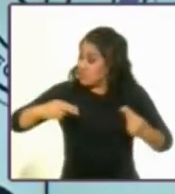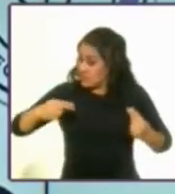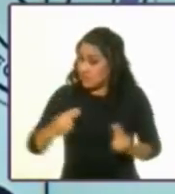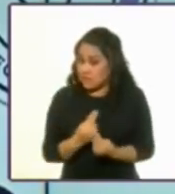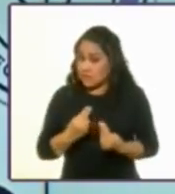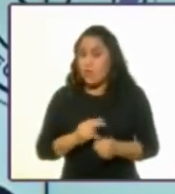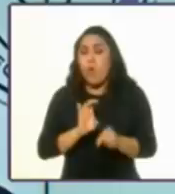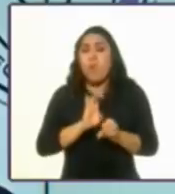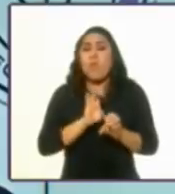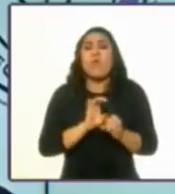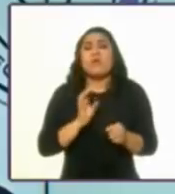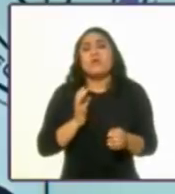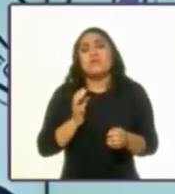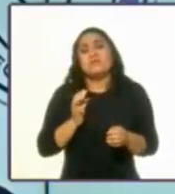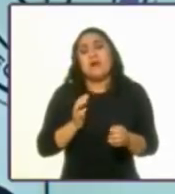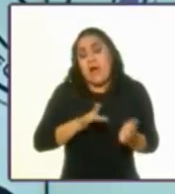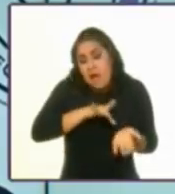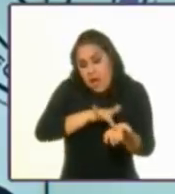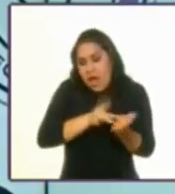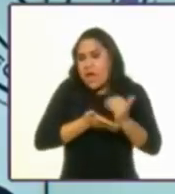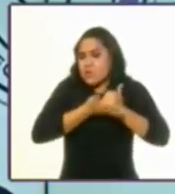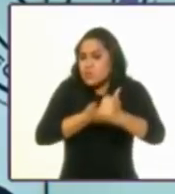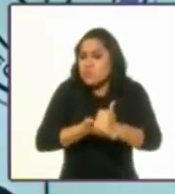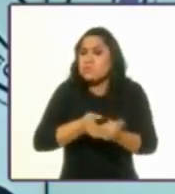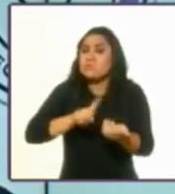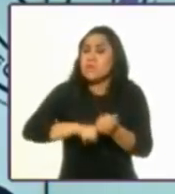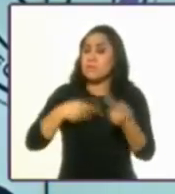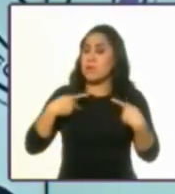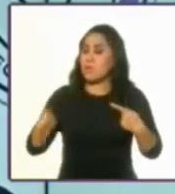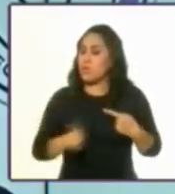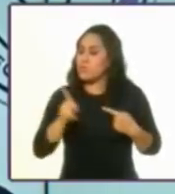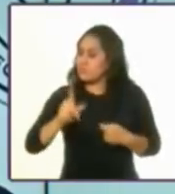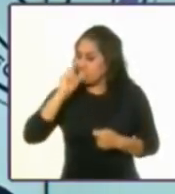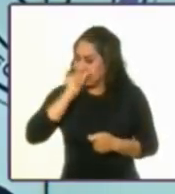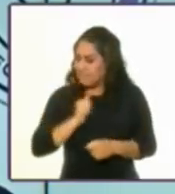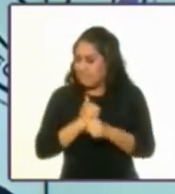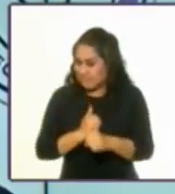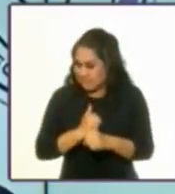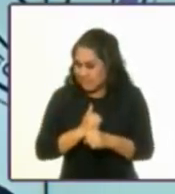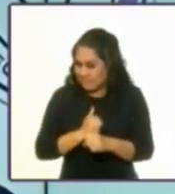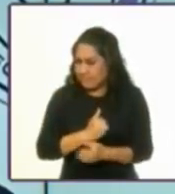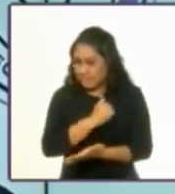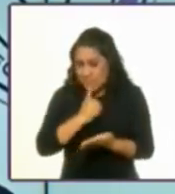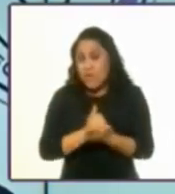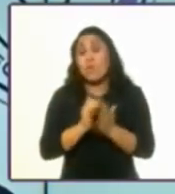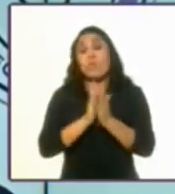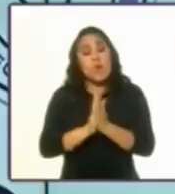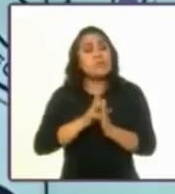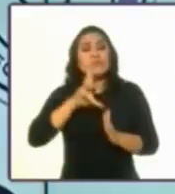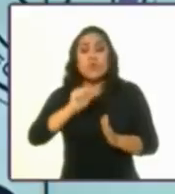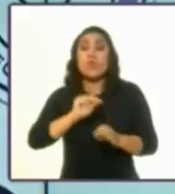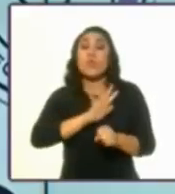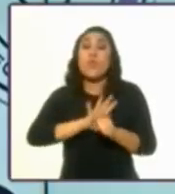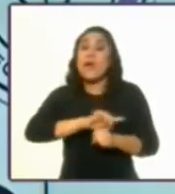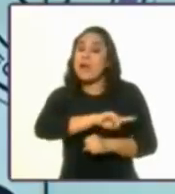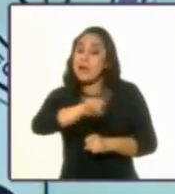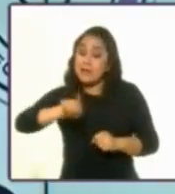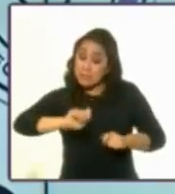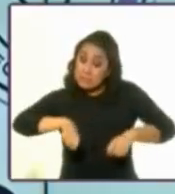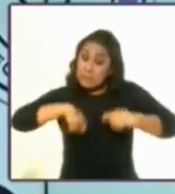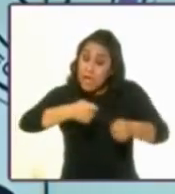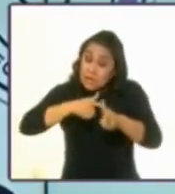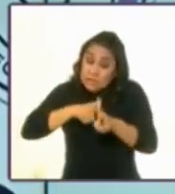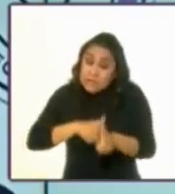la reparación del daño a la ciudadanía afectada no volver a tener un cargo público de por vida